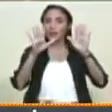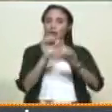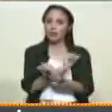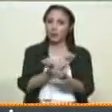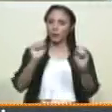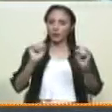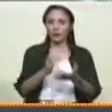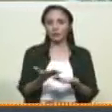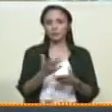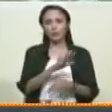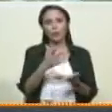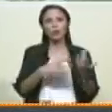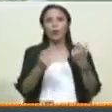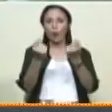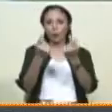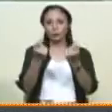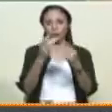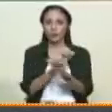11, perdón,